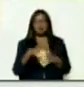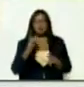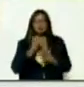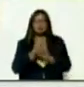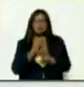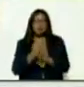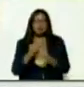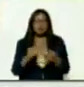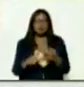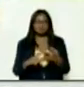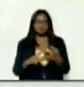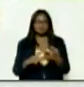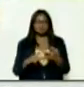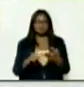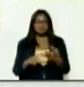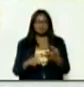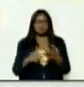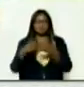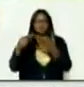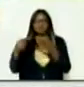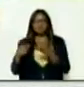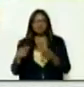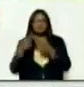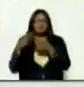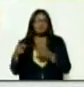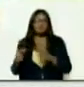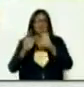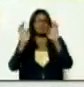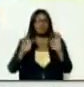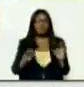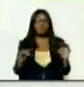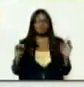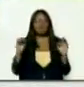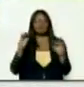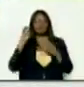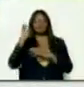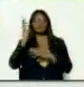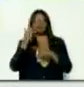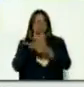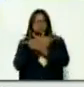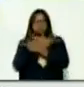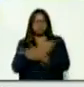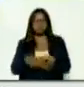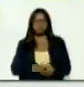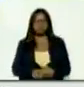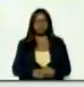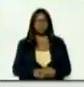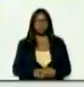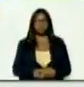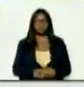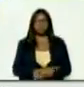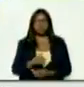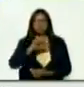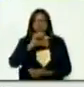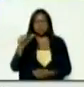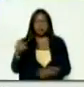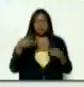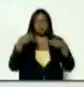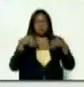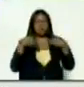internet por distintos sistemas de videoconferencia y cuando venga la semana de